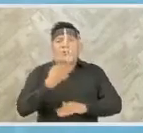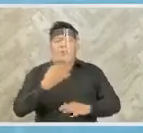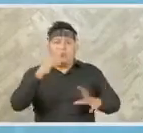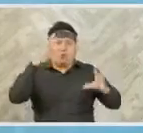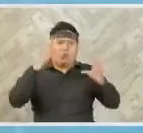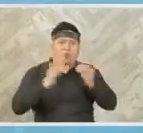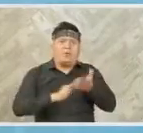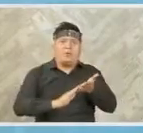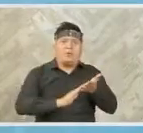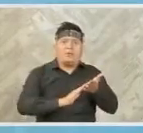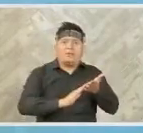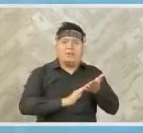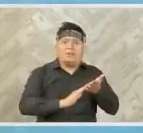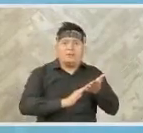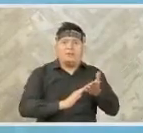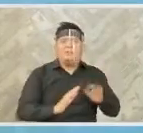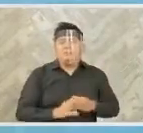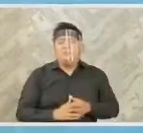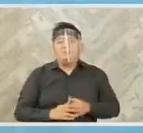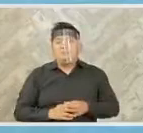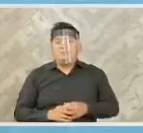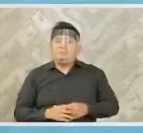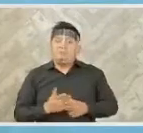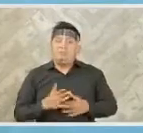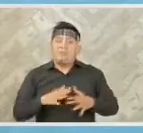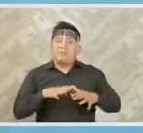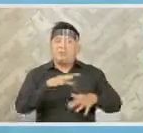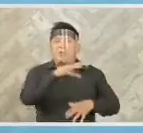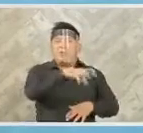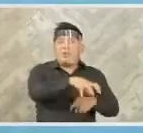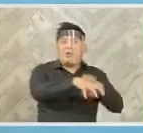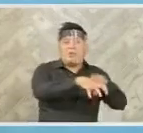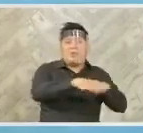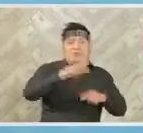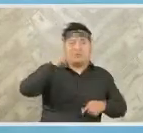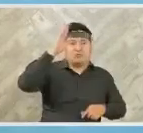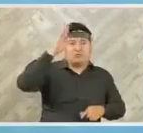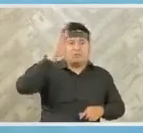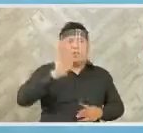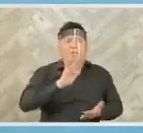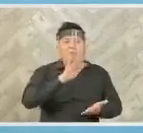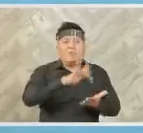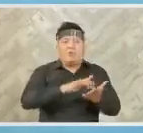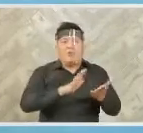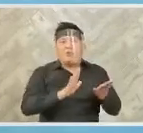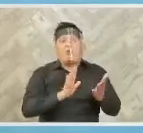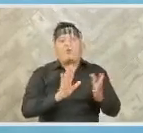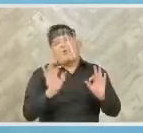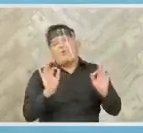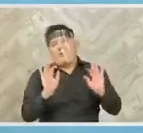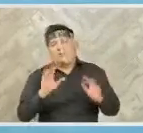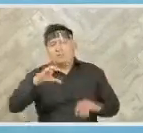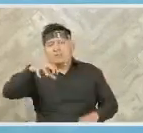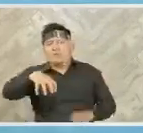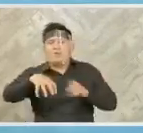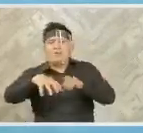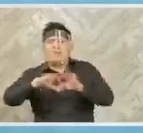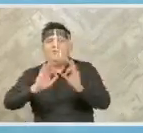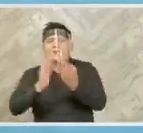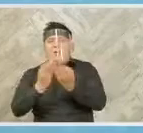conciliación a través de las inspecciones de policía o en las comisarías de familia que impiden